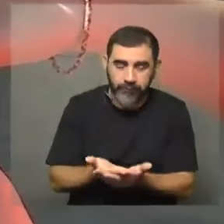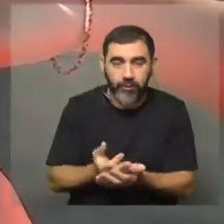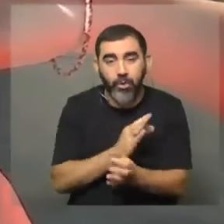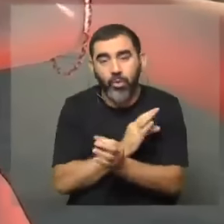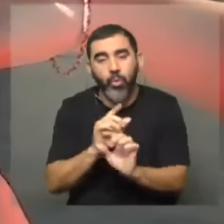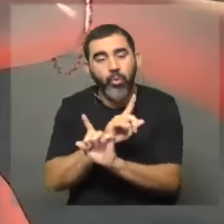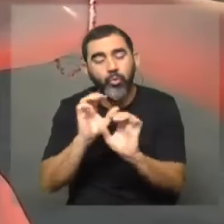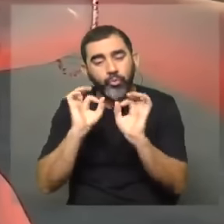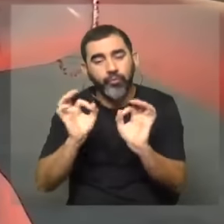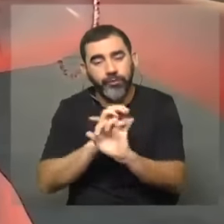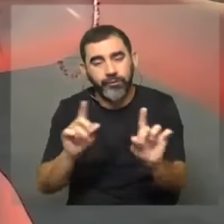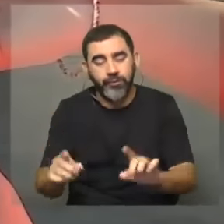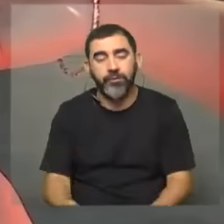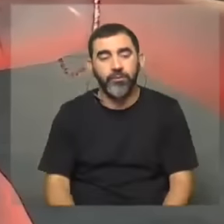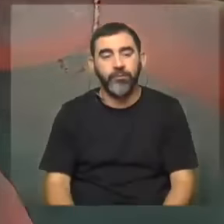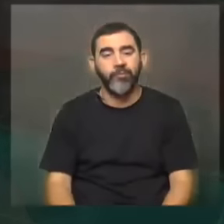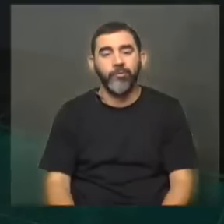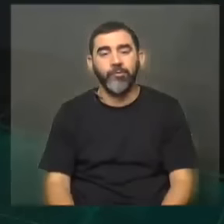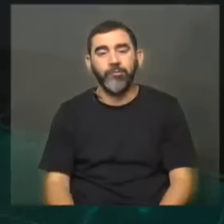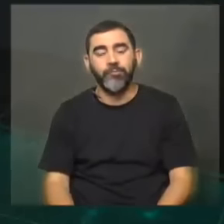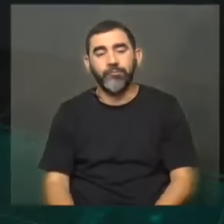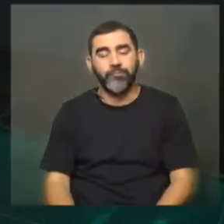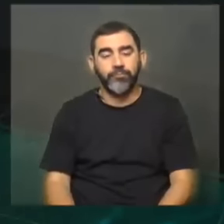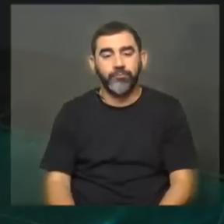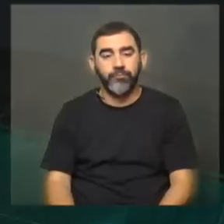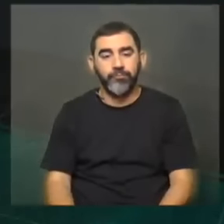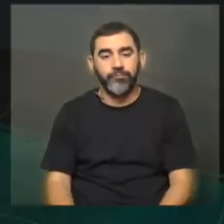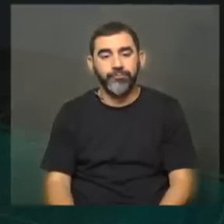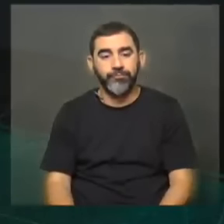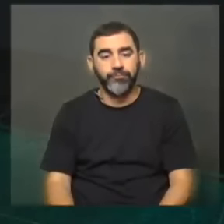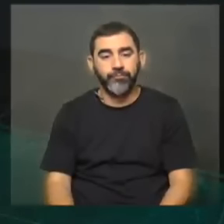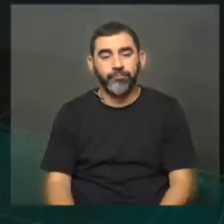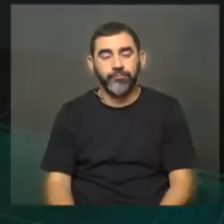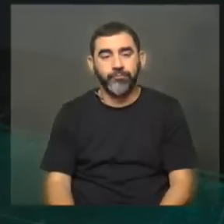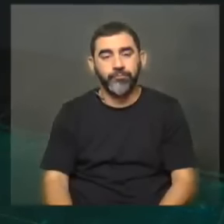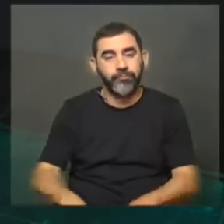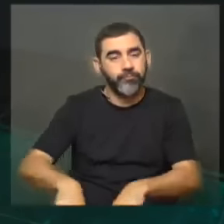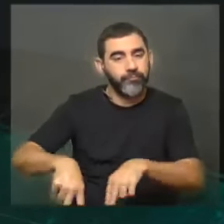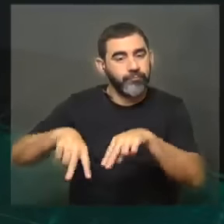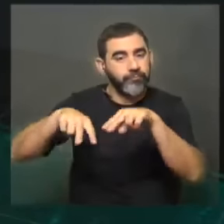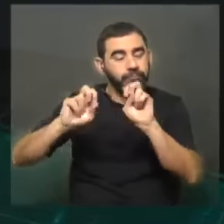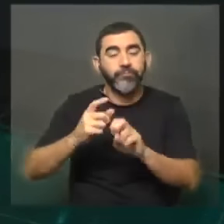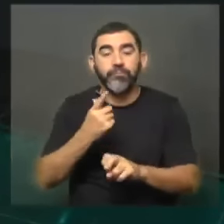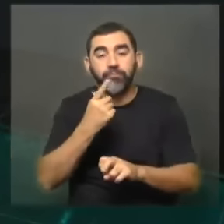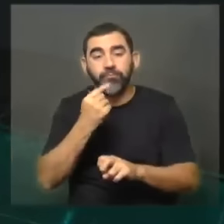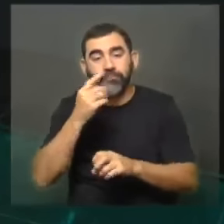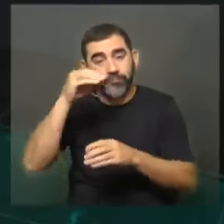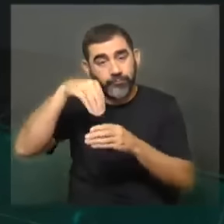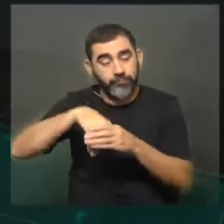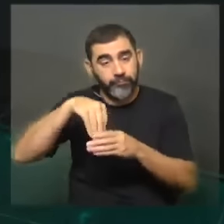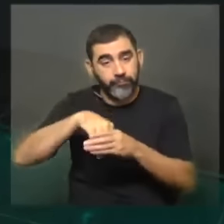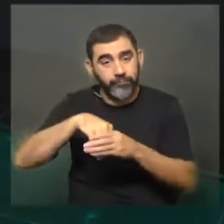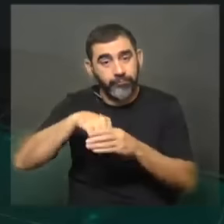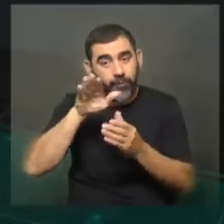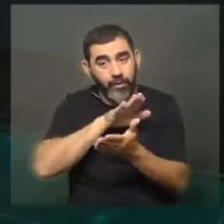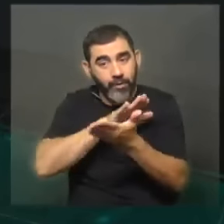sido insuficientes les contamos ahora que una investigación policial interna sobre